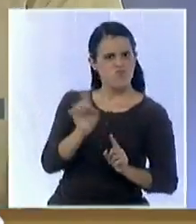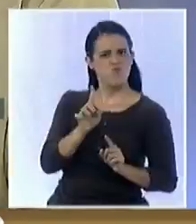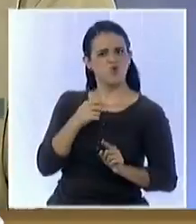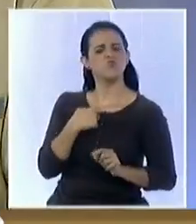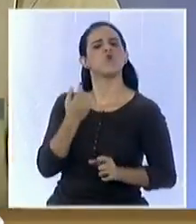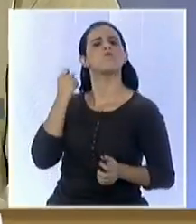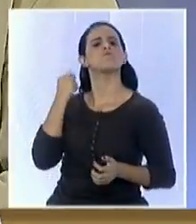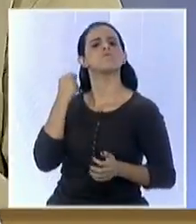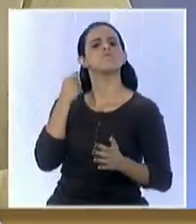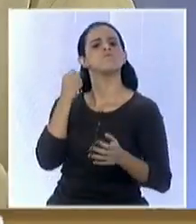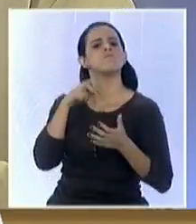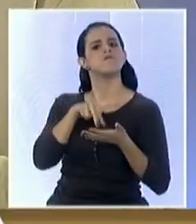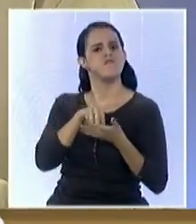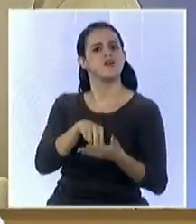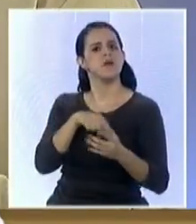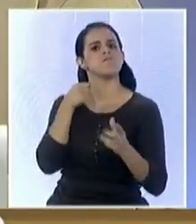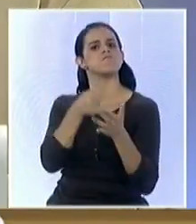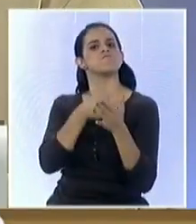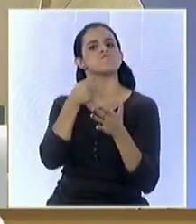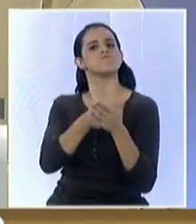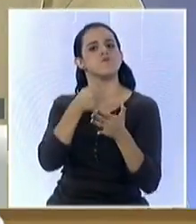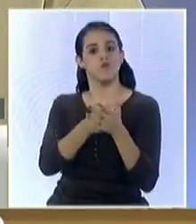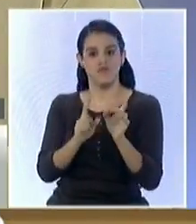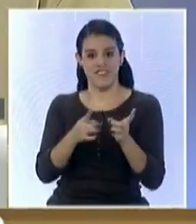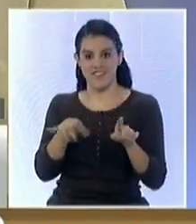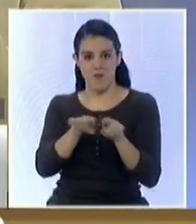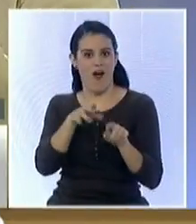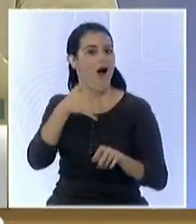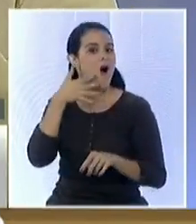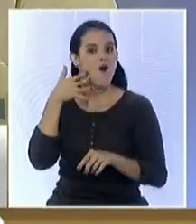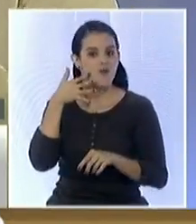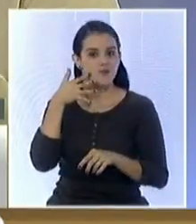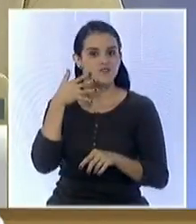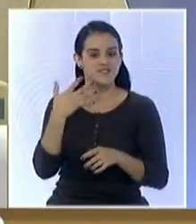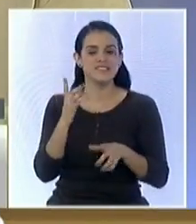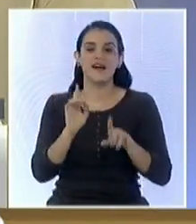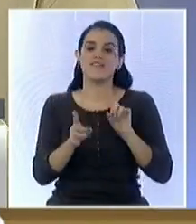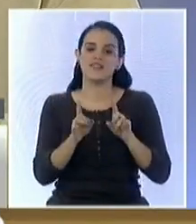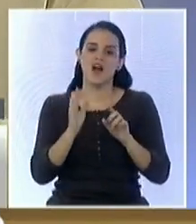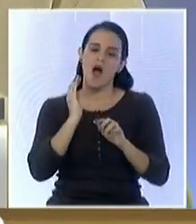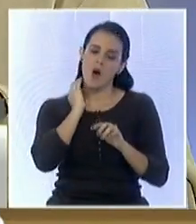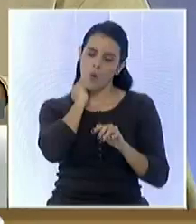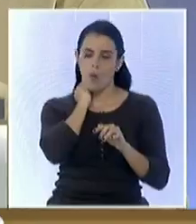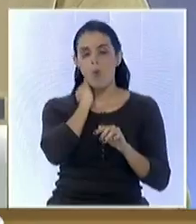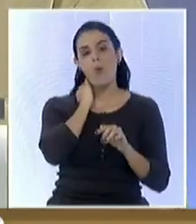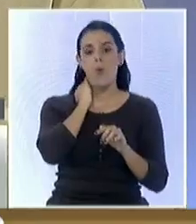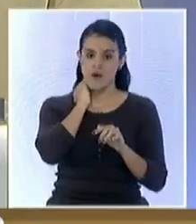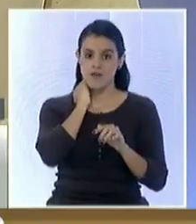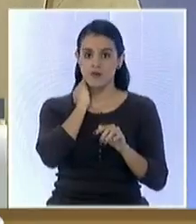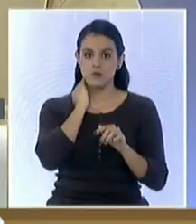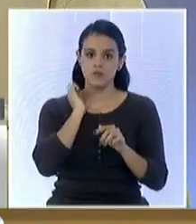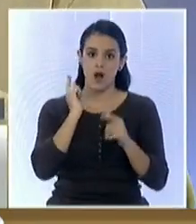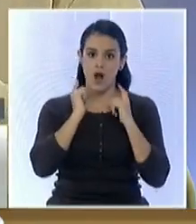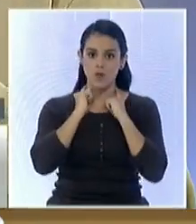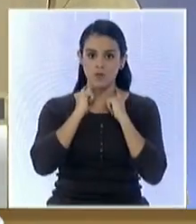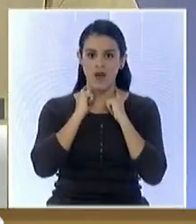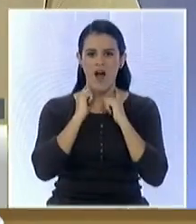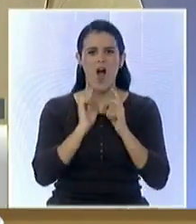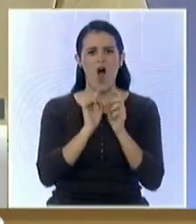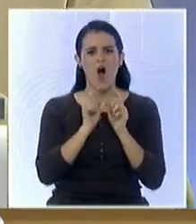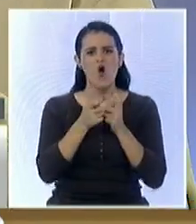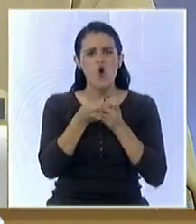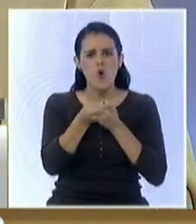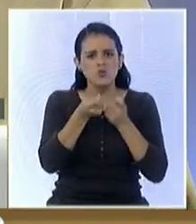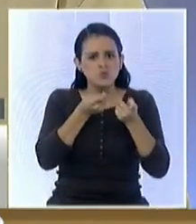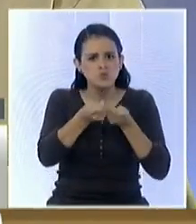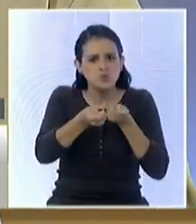las expectativas de los demás. Hay un tema de orgullo, ¿no? Que se me vincula mucho con el cuello es esta zona de control, ¿por qué? Porque